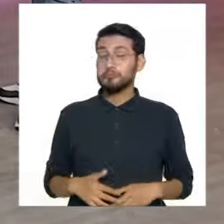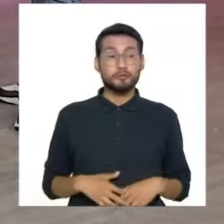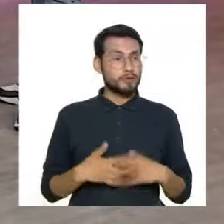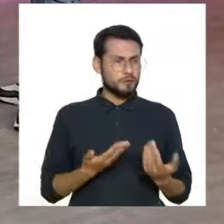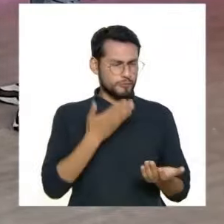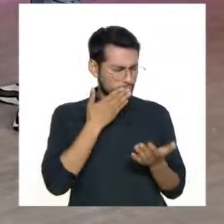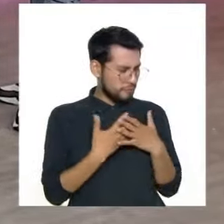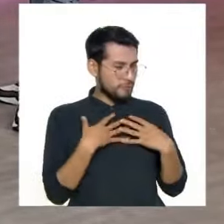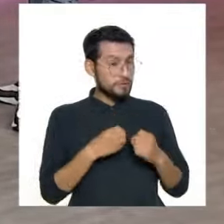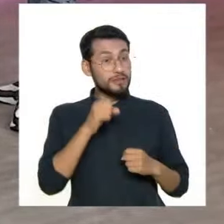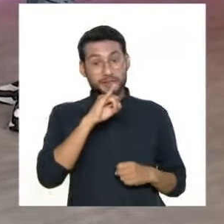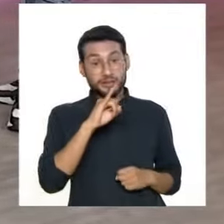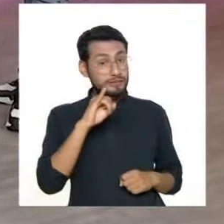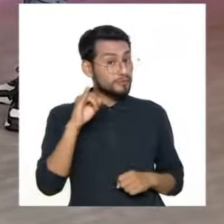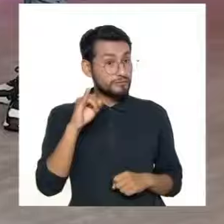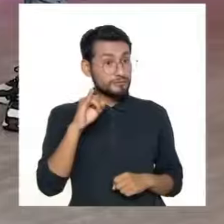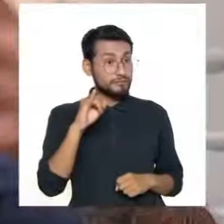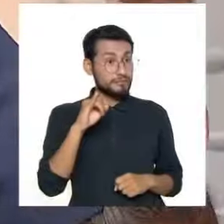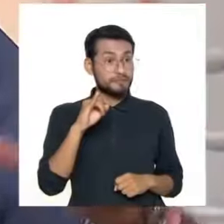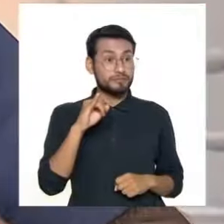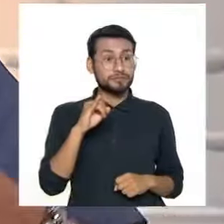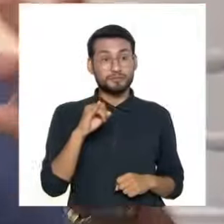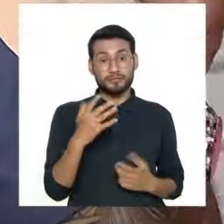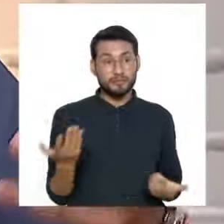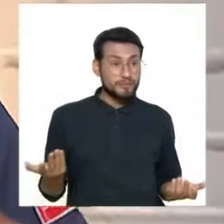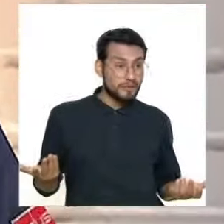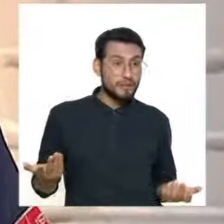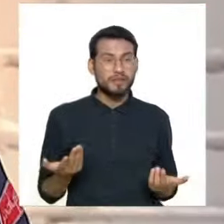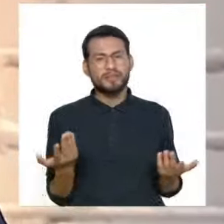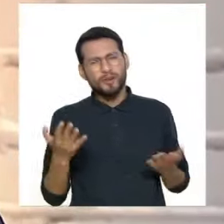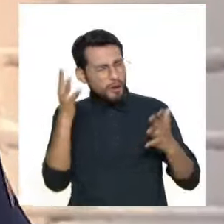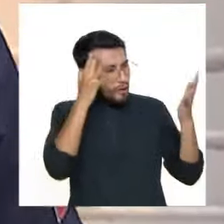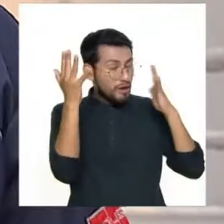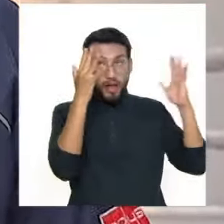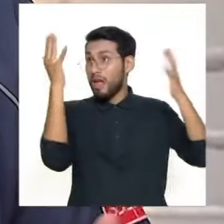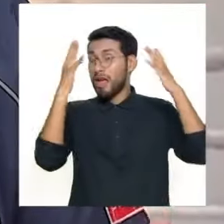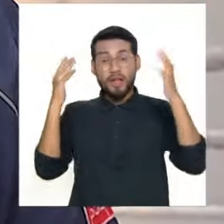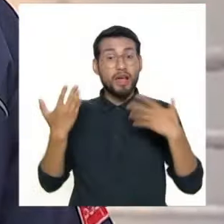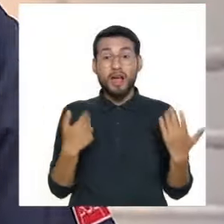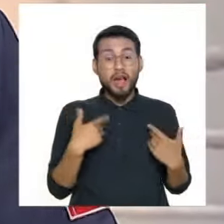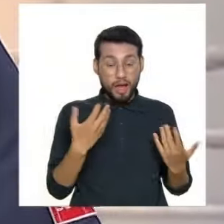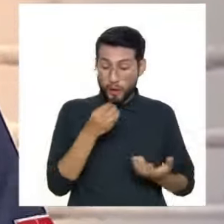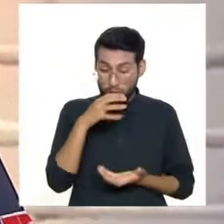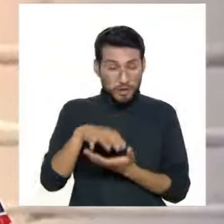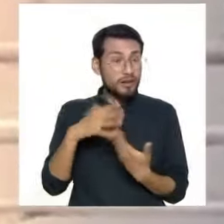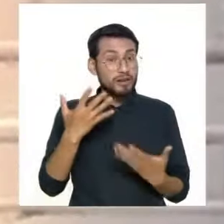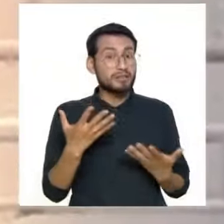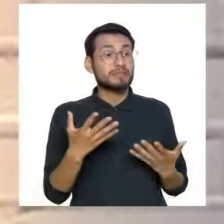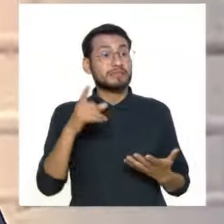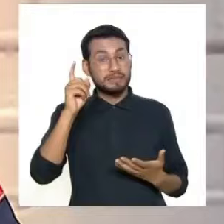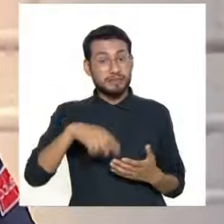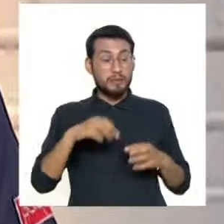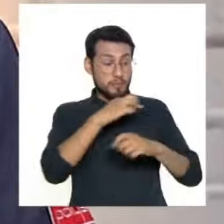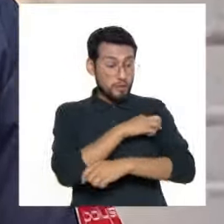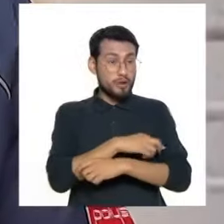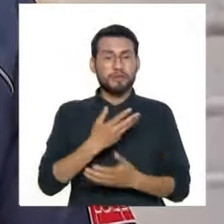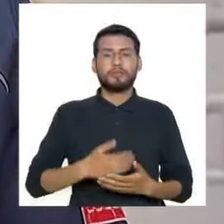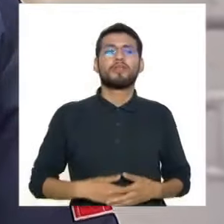s saludable O sea si tú no tienes tienes Estás muy ocupado en el día y tienes que tener tu lonchera tienes que tener tu tu proteína